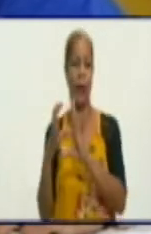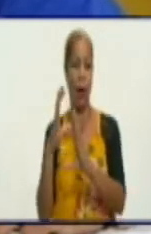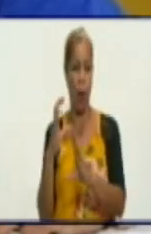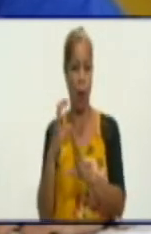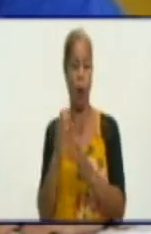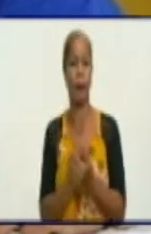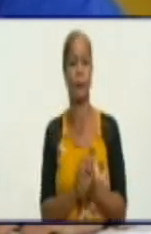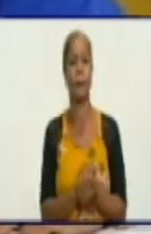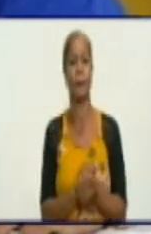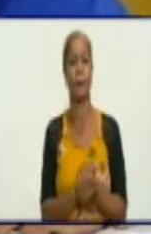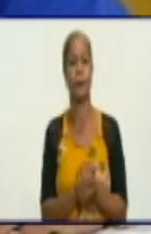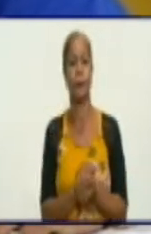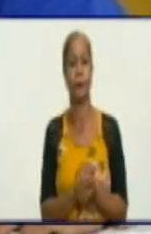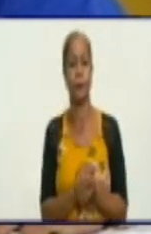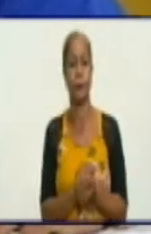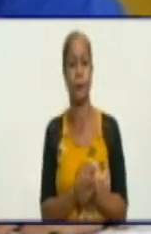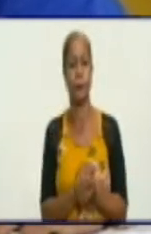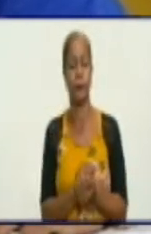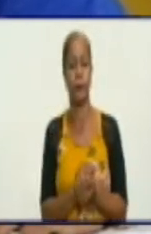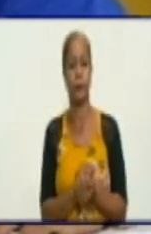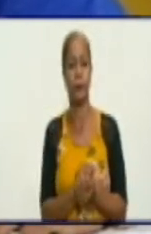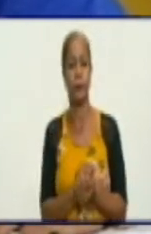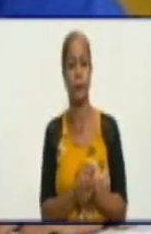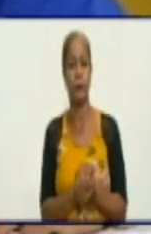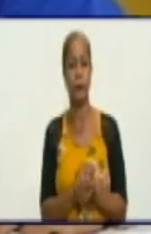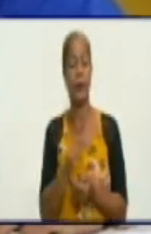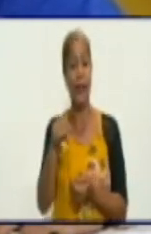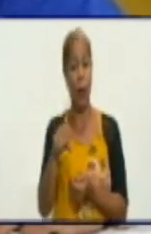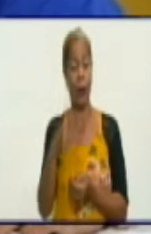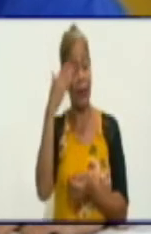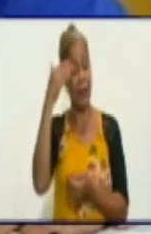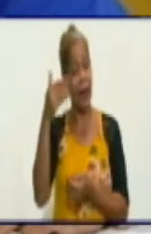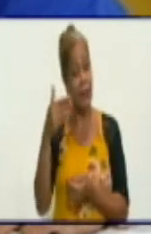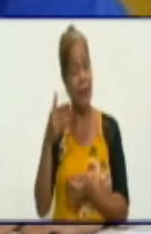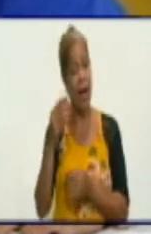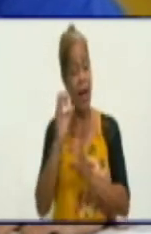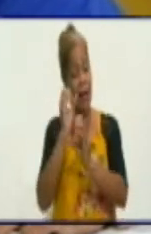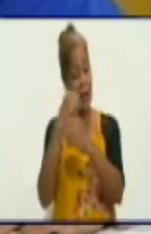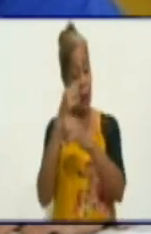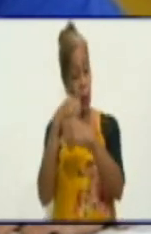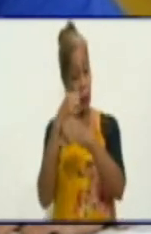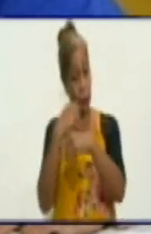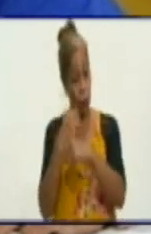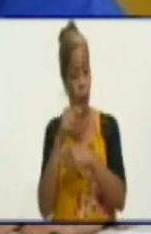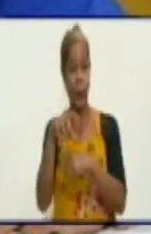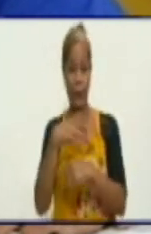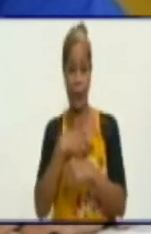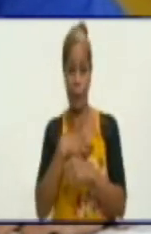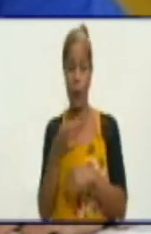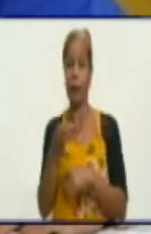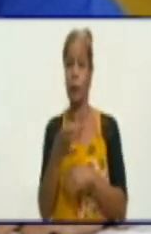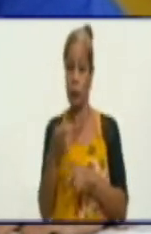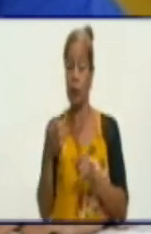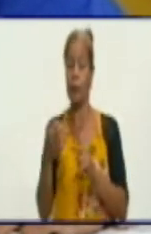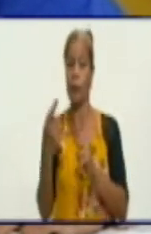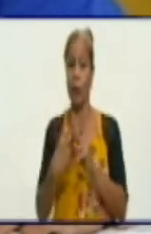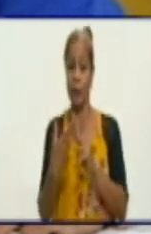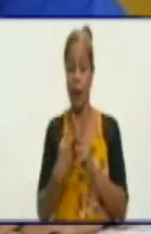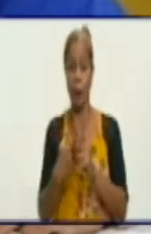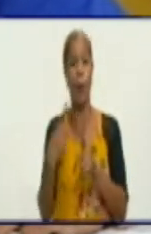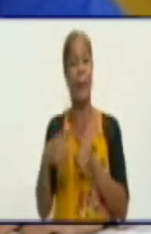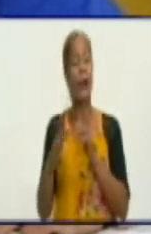desde ahora, que gracias que tenemos aquí este laboratorio, pero estos trabajadores se iban ahora bien tempranas para diferentes